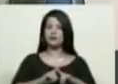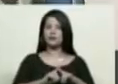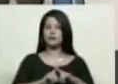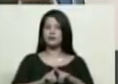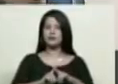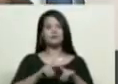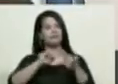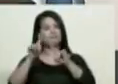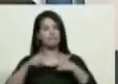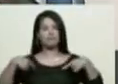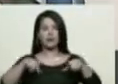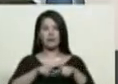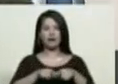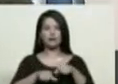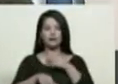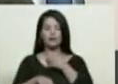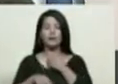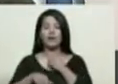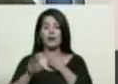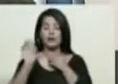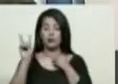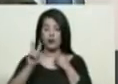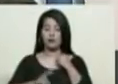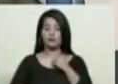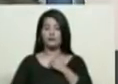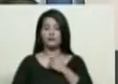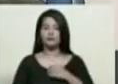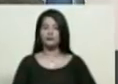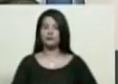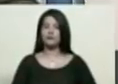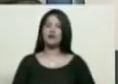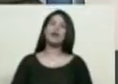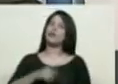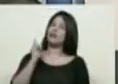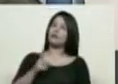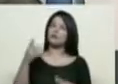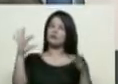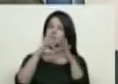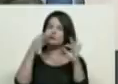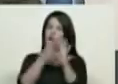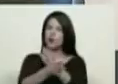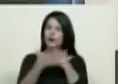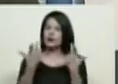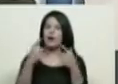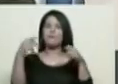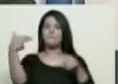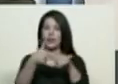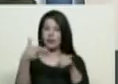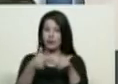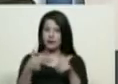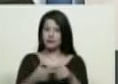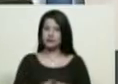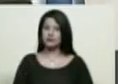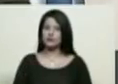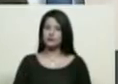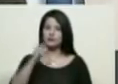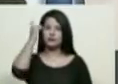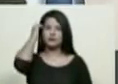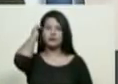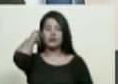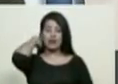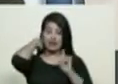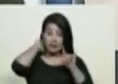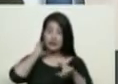espacios del territorio nacional que tienen que ver no solamente con pedevesa tiene tal vez